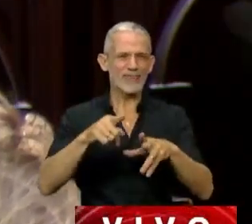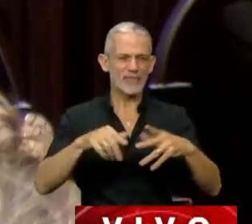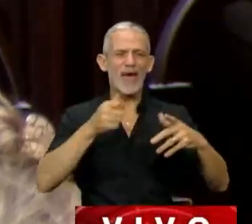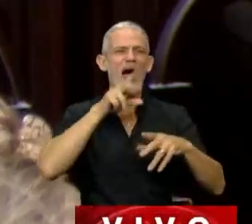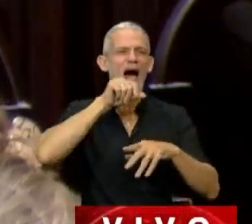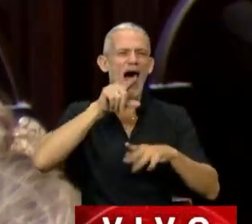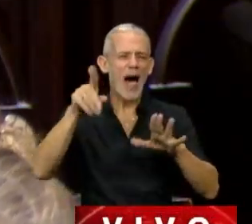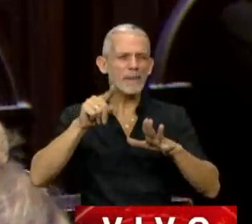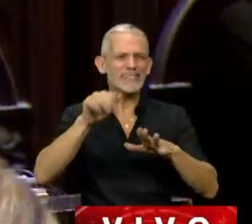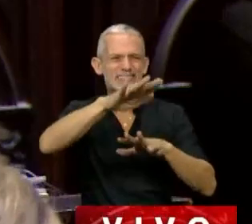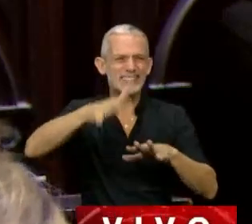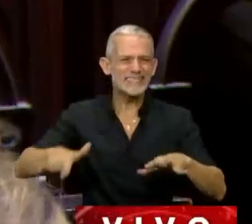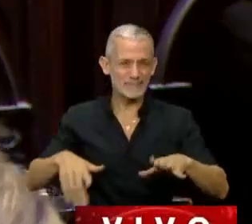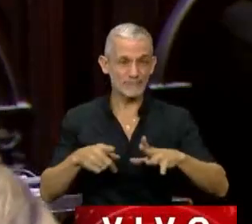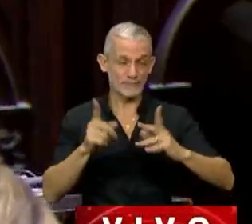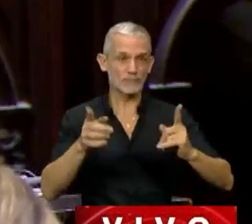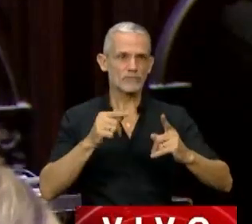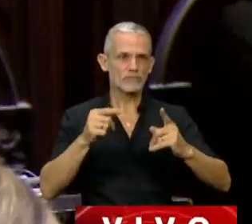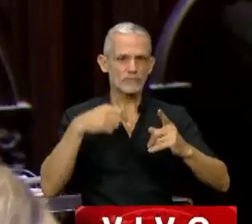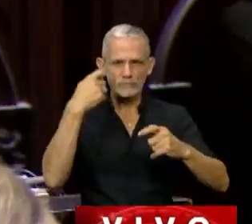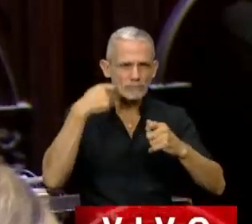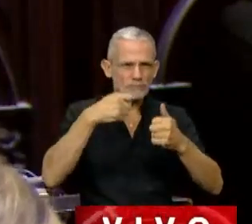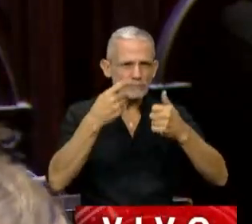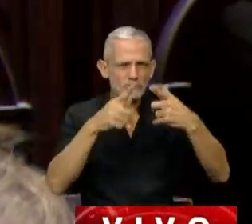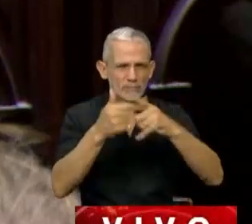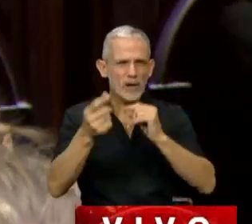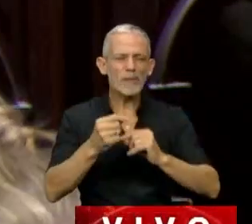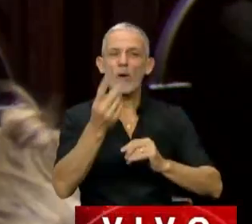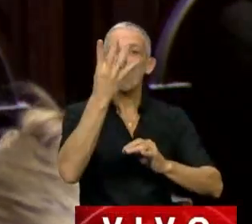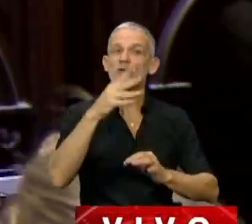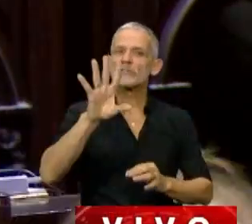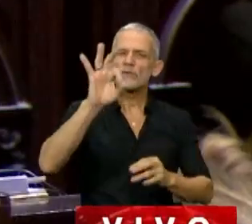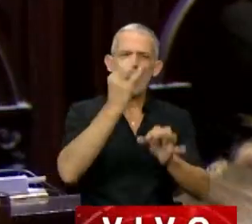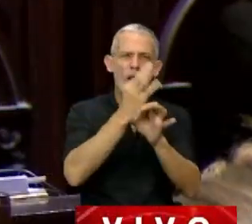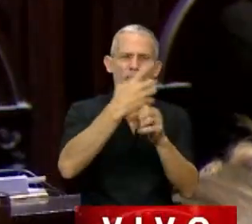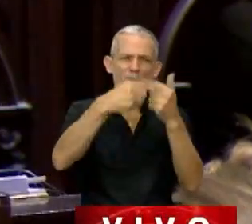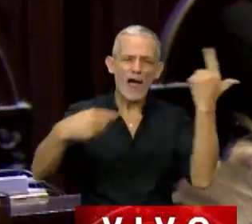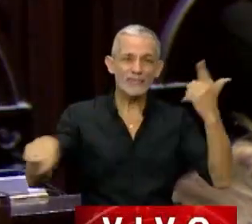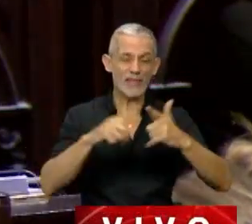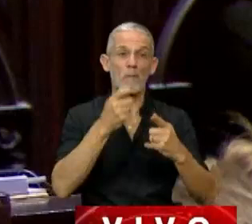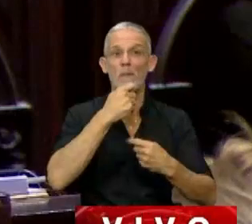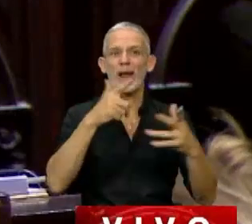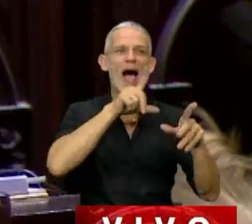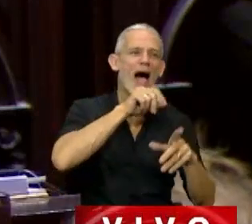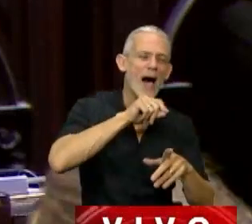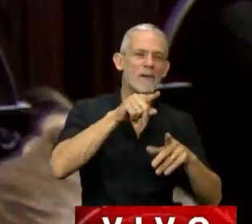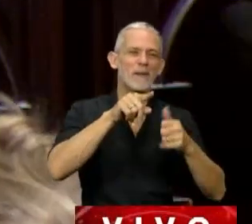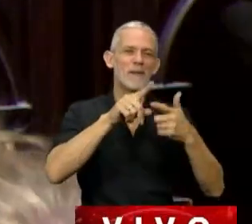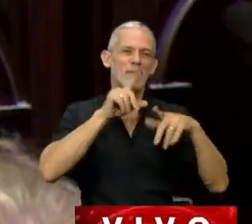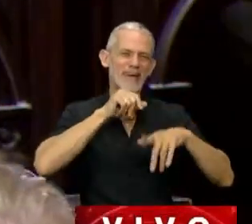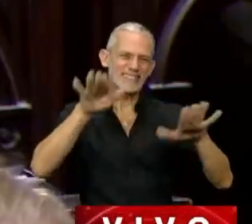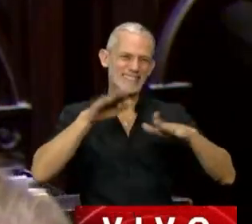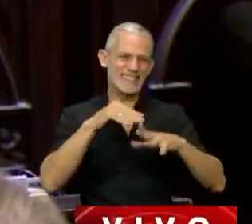playeras y podemos encontrar en este ecosistema más de 450 especies entre aves